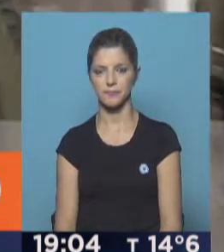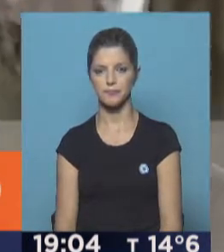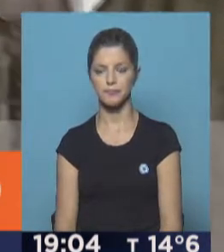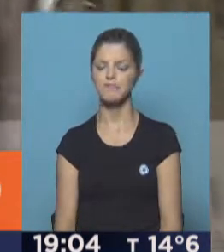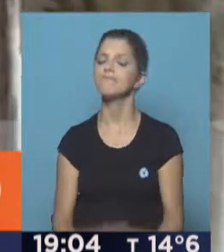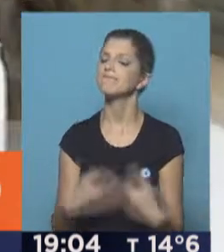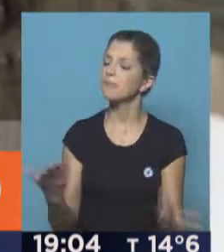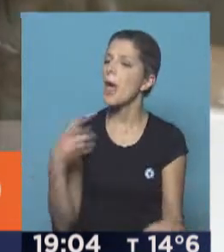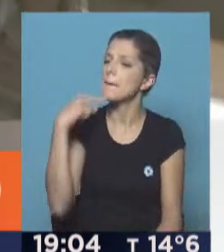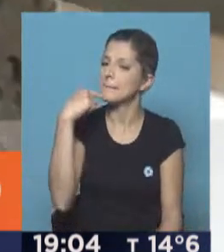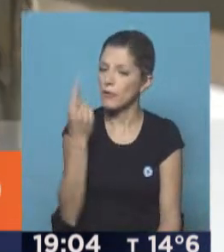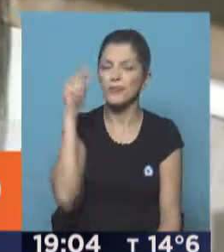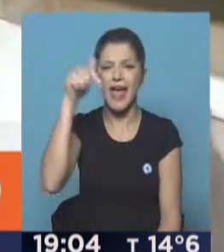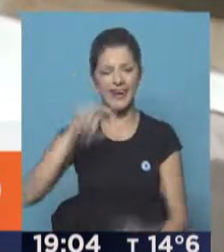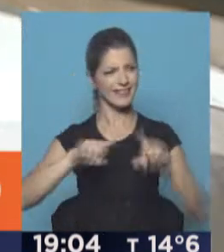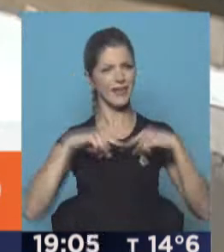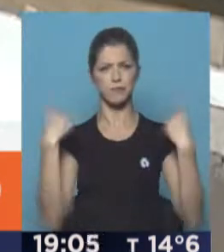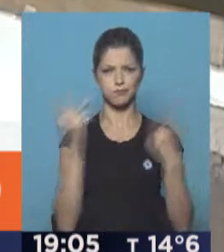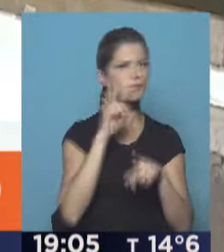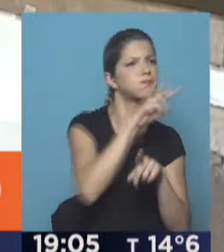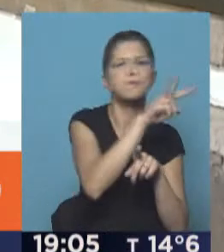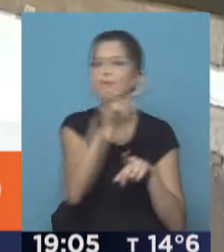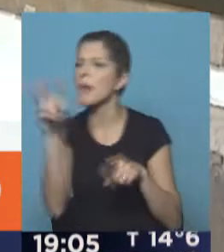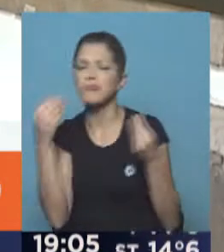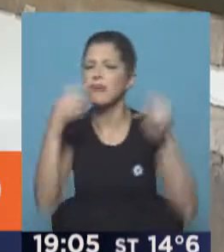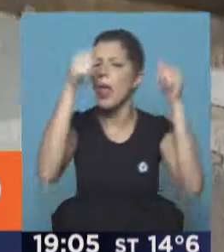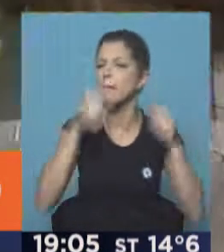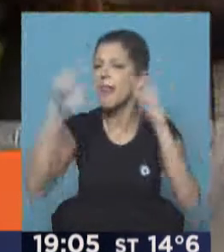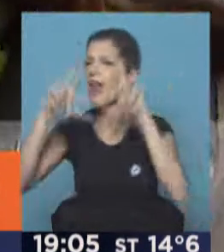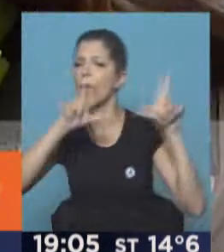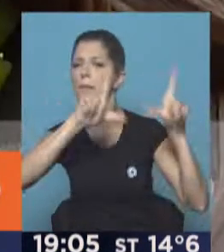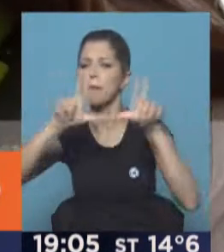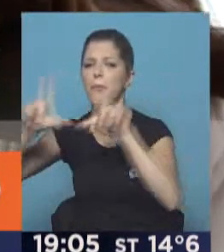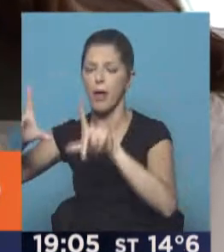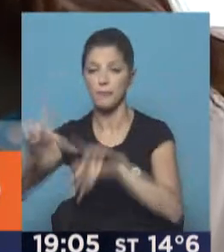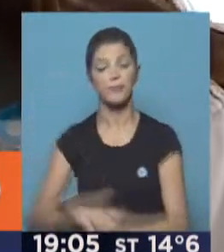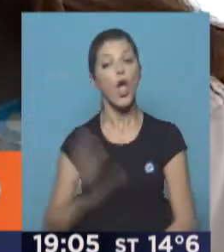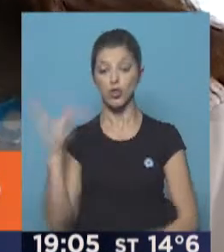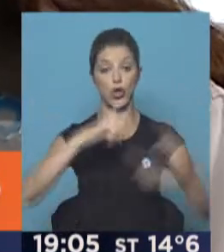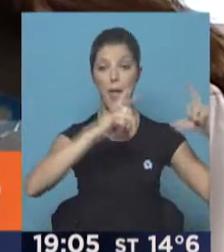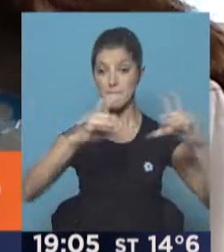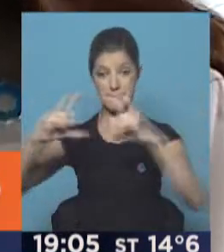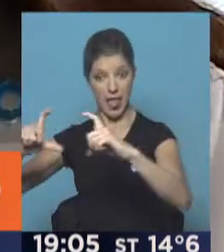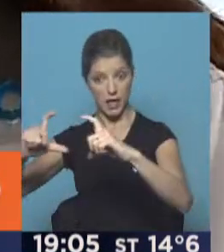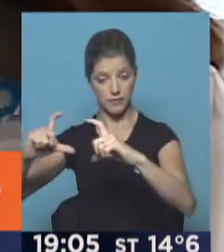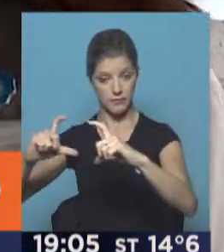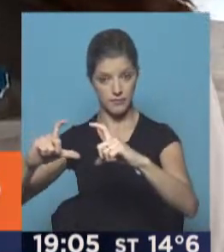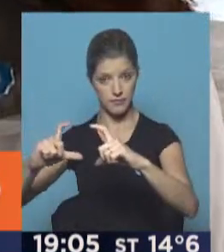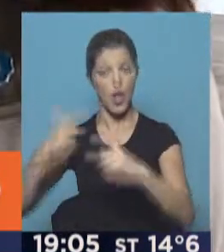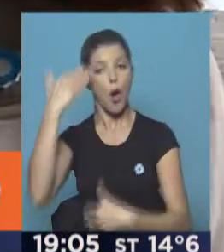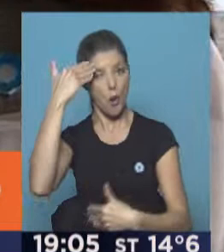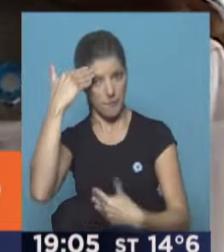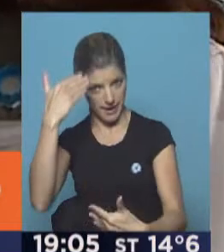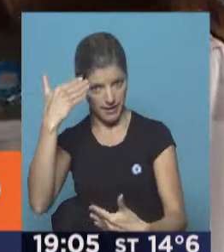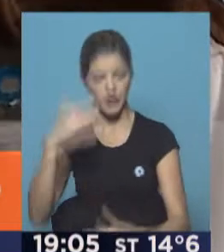Patricia, en esta galería del Placario, ¿qué tipo de placas encontramos? Estas son todas placas de homenaje procedentes de precisamente